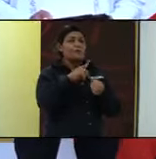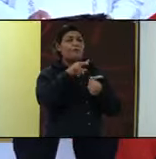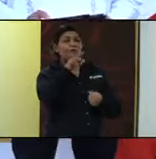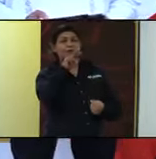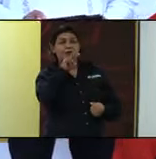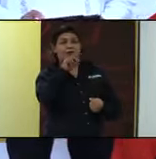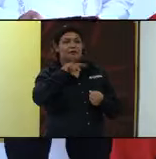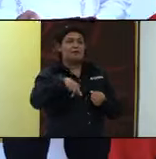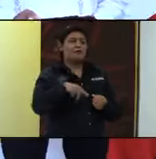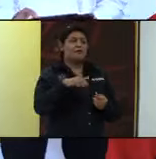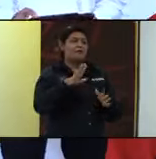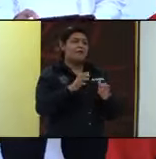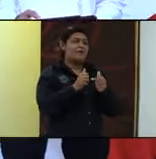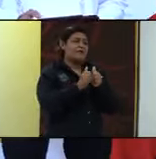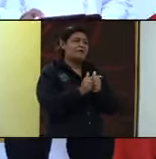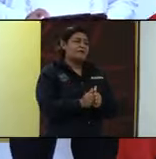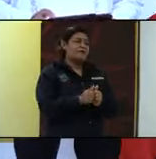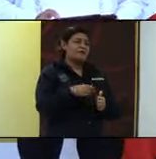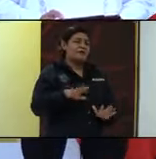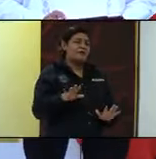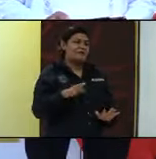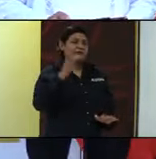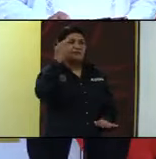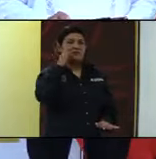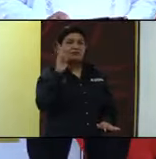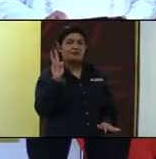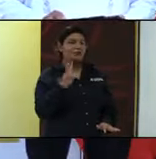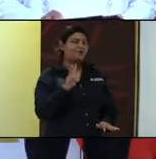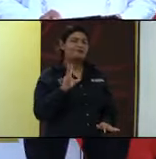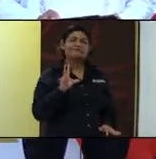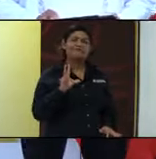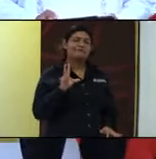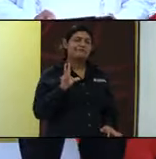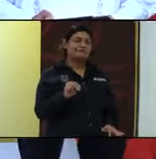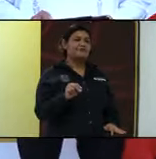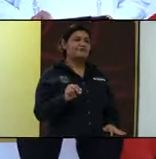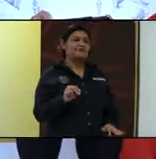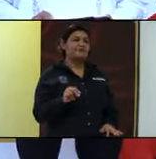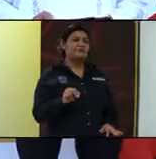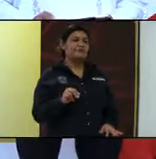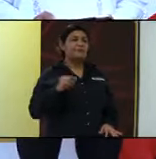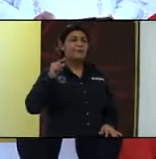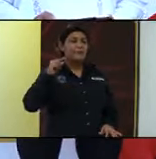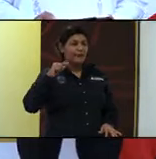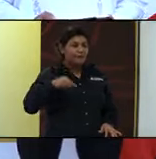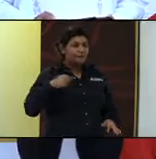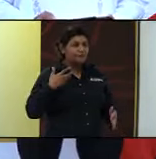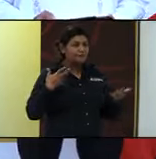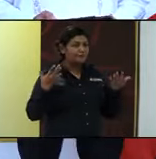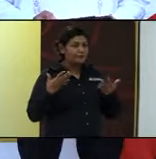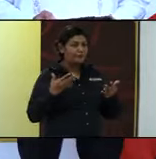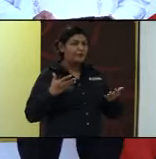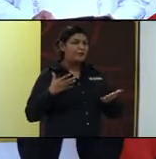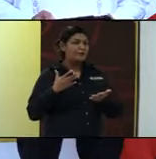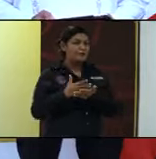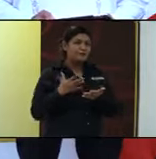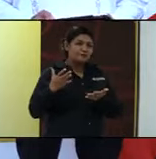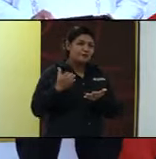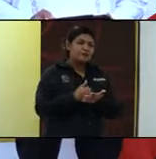ocupada se iba a quedar nada más conociendo la cifra? Pues claro que no. Y tuvimos que retomar